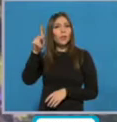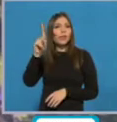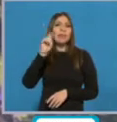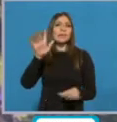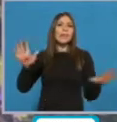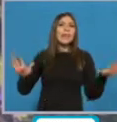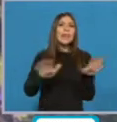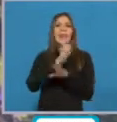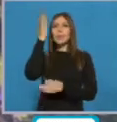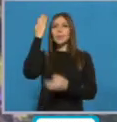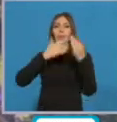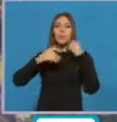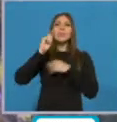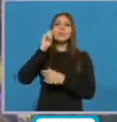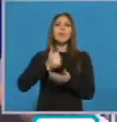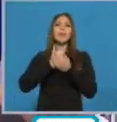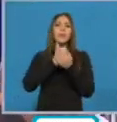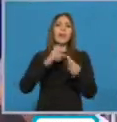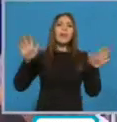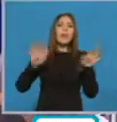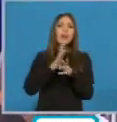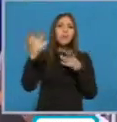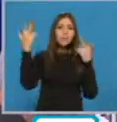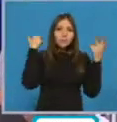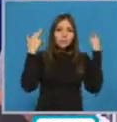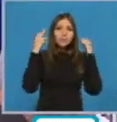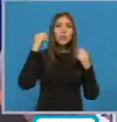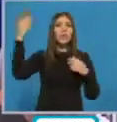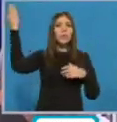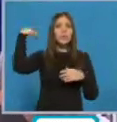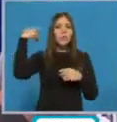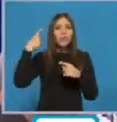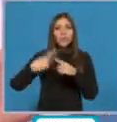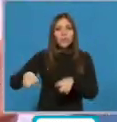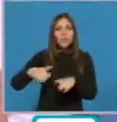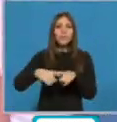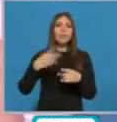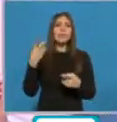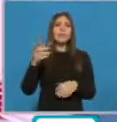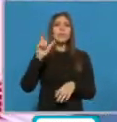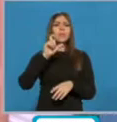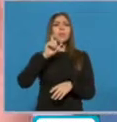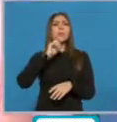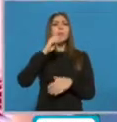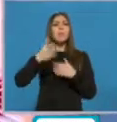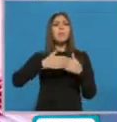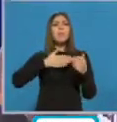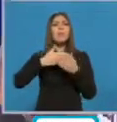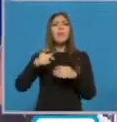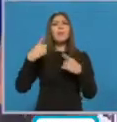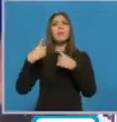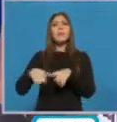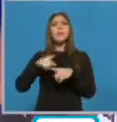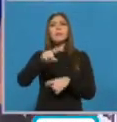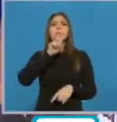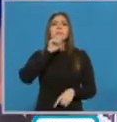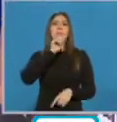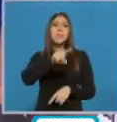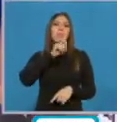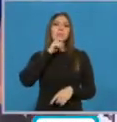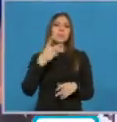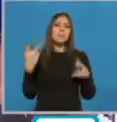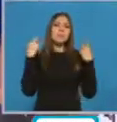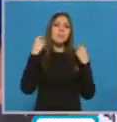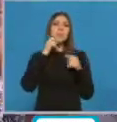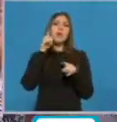muchísimo. Sí. Claro, porque las modas también de pronto, ¿no? Se empiezan a quedar atrás y tú sigues con el corte de los 80s, ¿no? Y con el